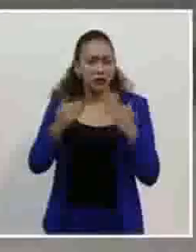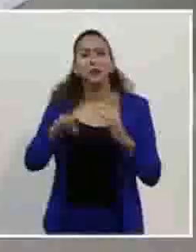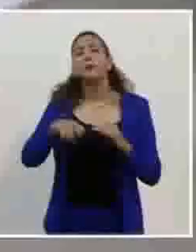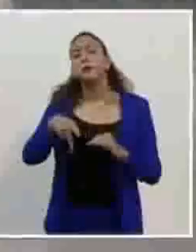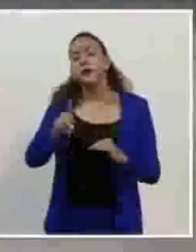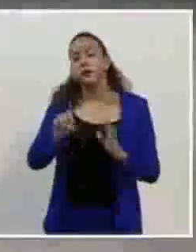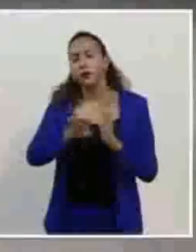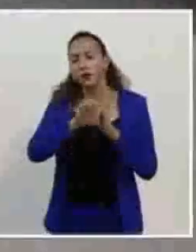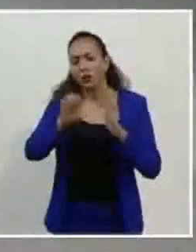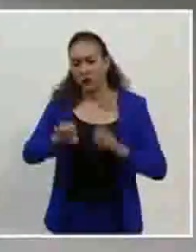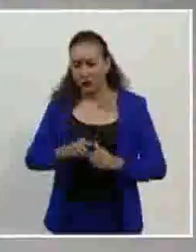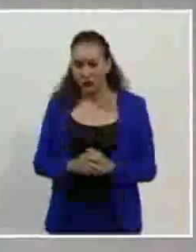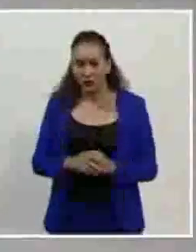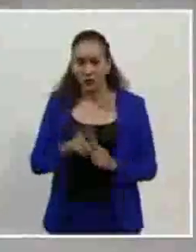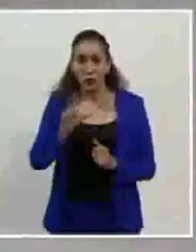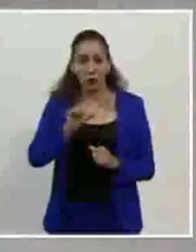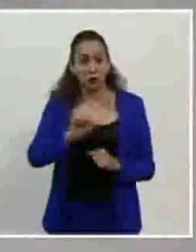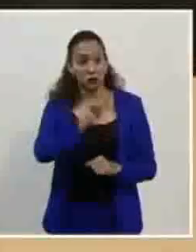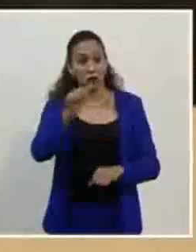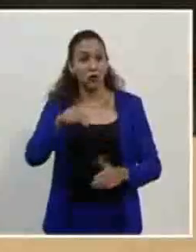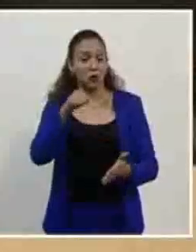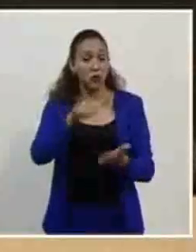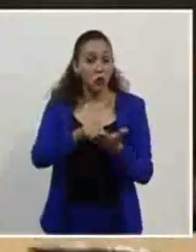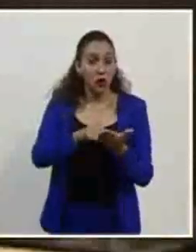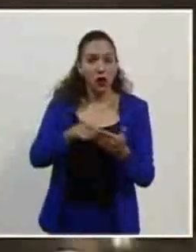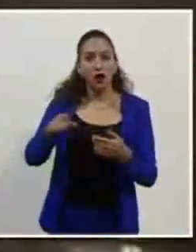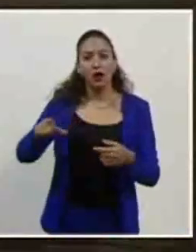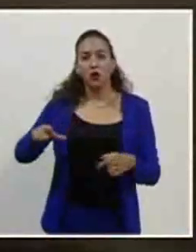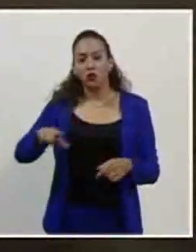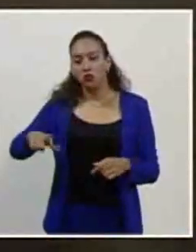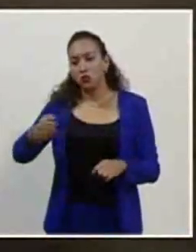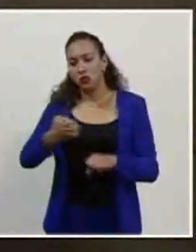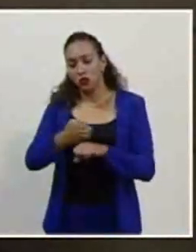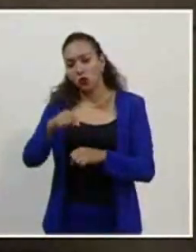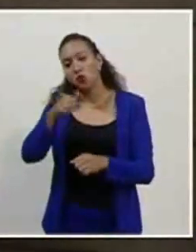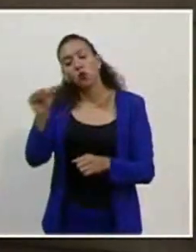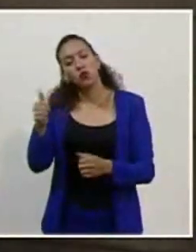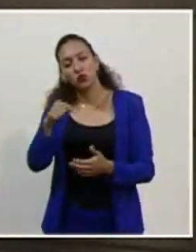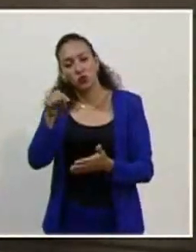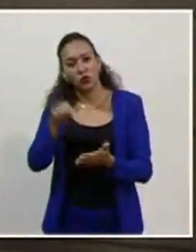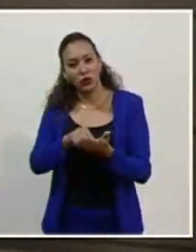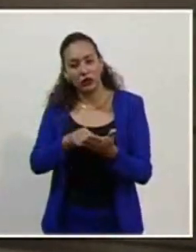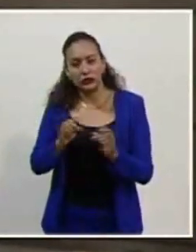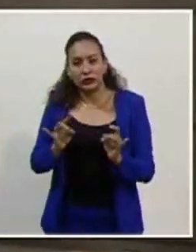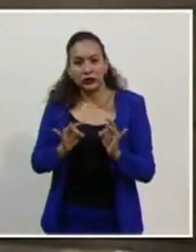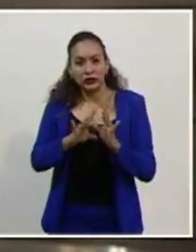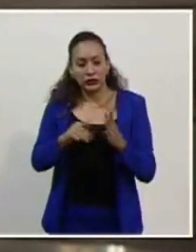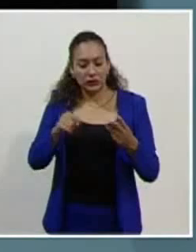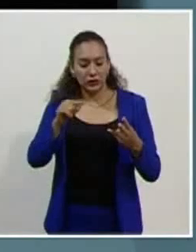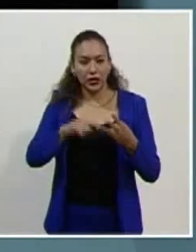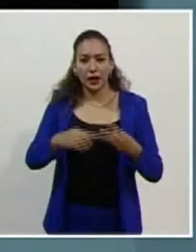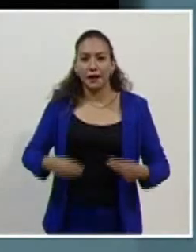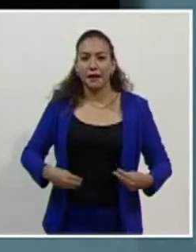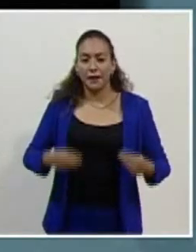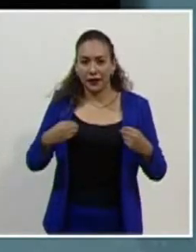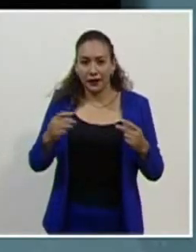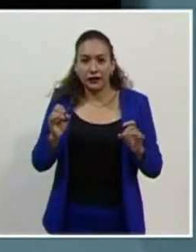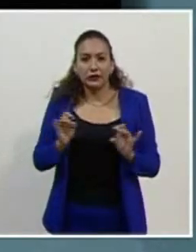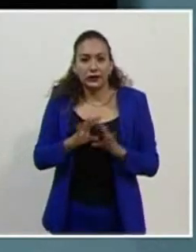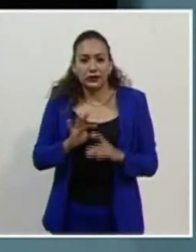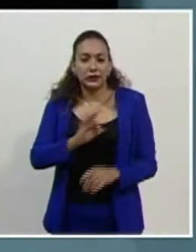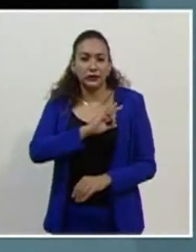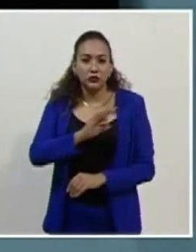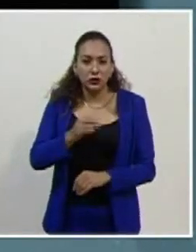acto indignante ocurrido en otro estado o a un tercero, y como no hay riesgo de que éste afecte la vida o interés de la